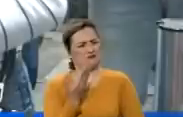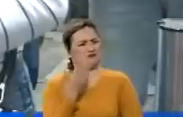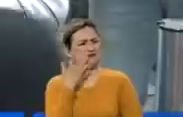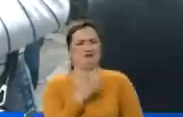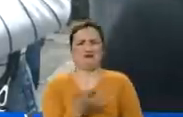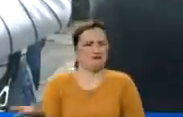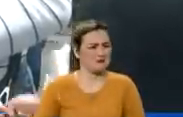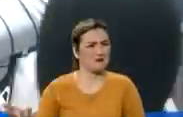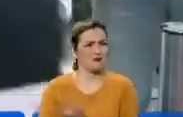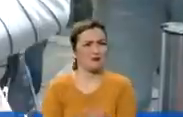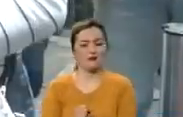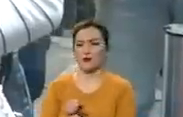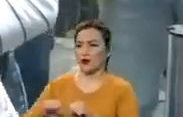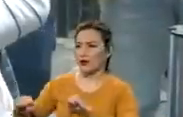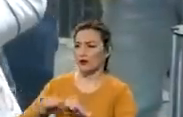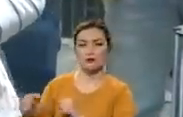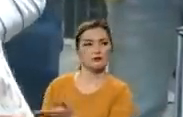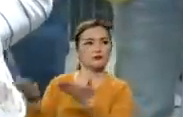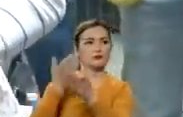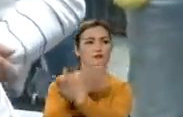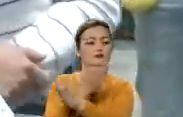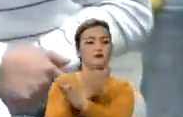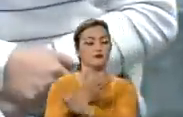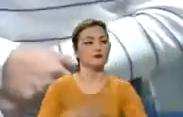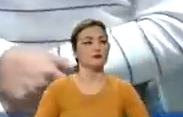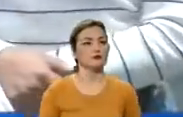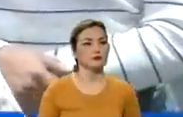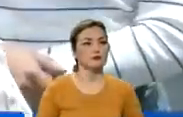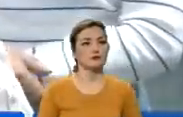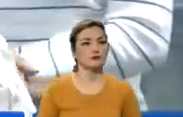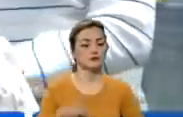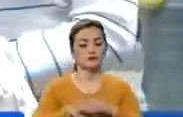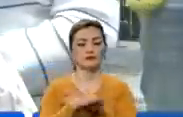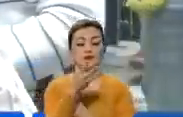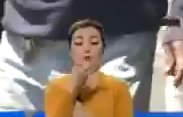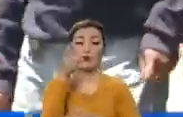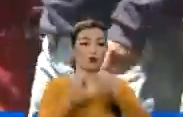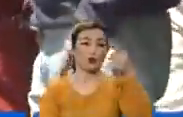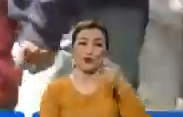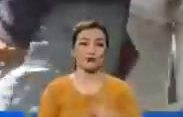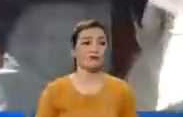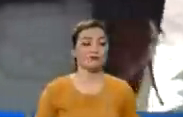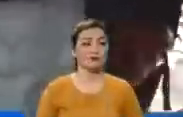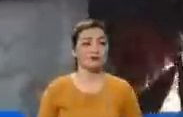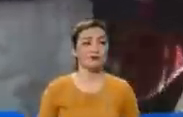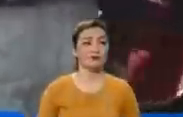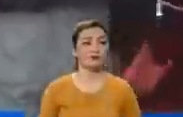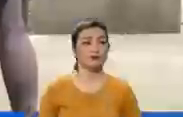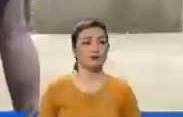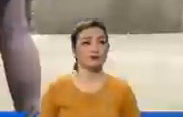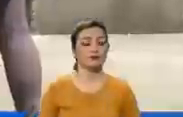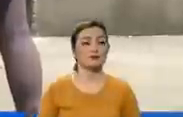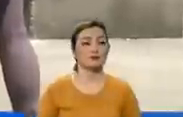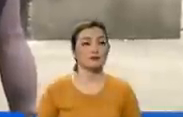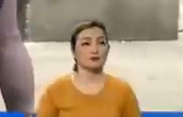algo imposible. ¿Que los tramitadores les ofrecen? Nos ofrecen los turnos, pero sin embargo nosotros entramos en línea y no podemos. Los famosos tramitadores, quienes